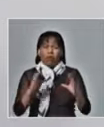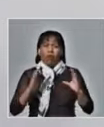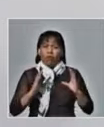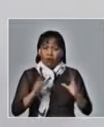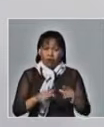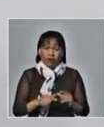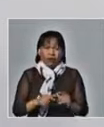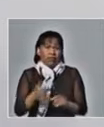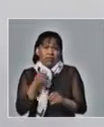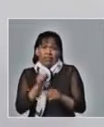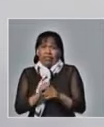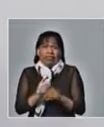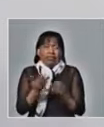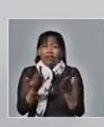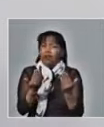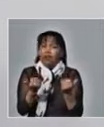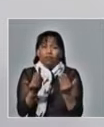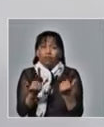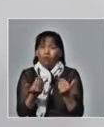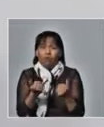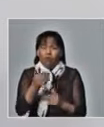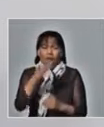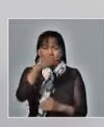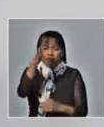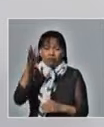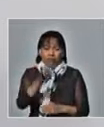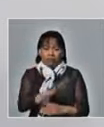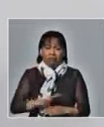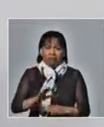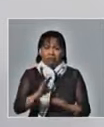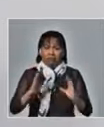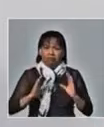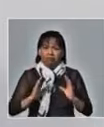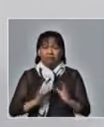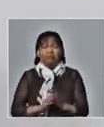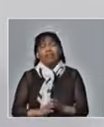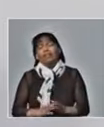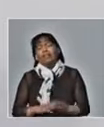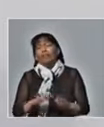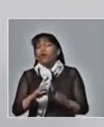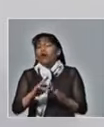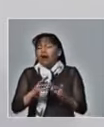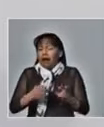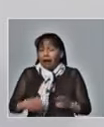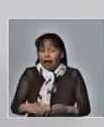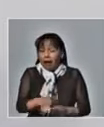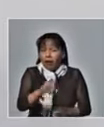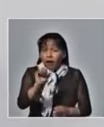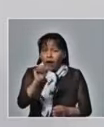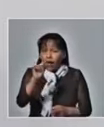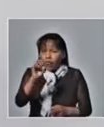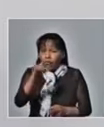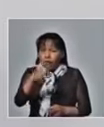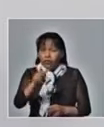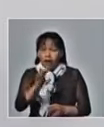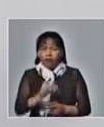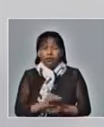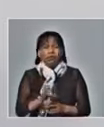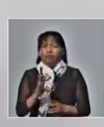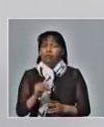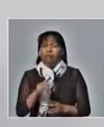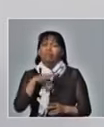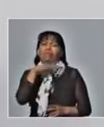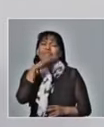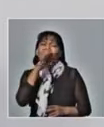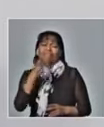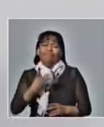tiene una Secretaría de Medio Ambiente. Y en ese sentido, tenemos que rescatar el Atoyac. Y lo primero para hacerlo es no seguir contaminándolo. y